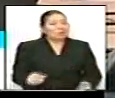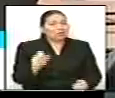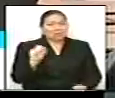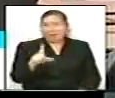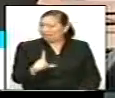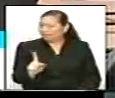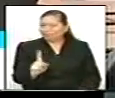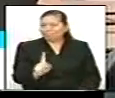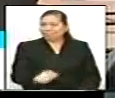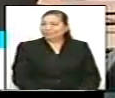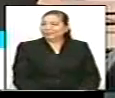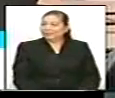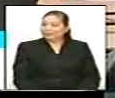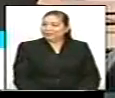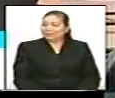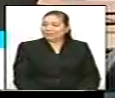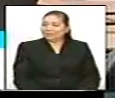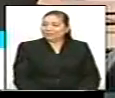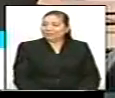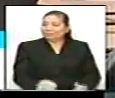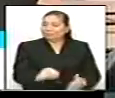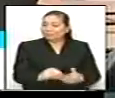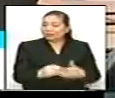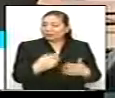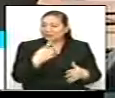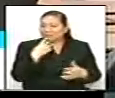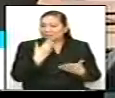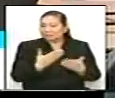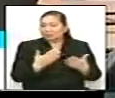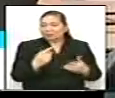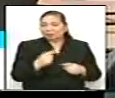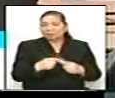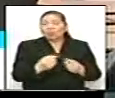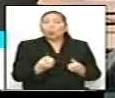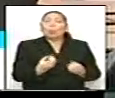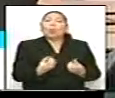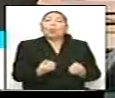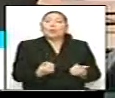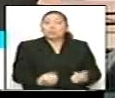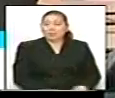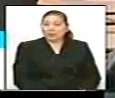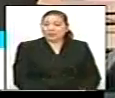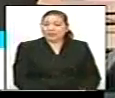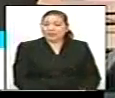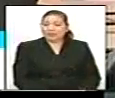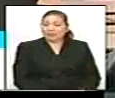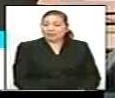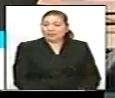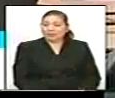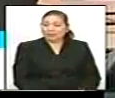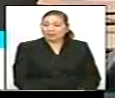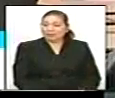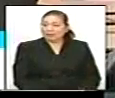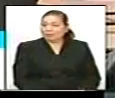yo soy ingeniero civil, yo lo he visto ya, el arquitecto se propone, yo ya, mis costos están mentalmente ya, ¿cuánto cuesta ya? Los cálculos, la